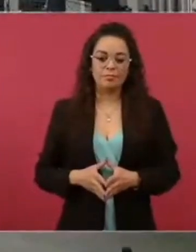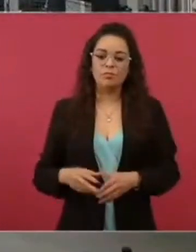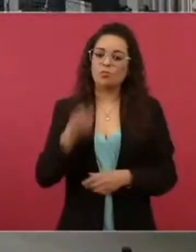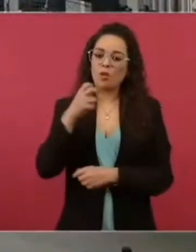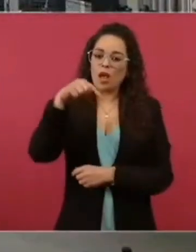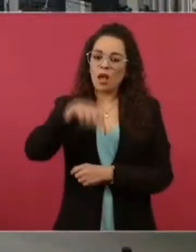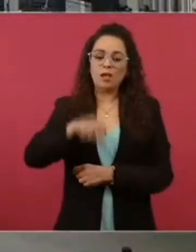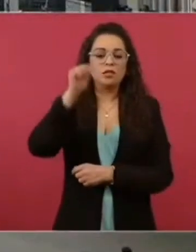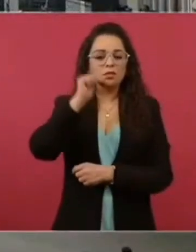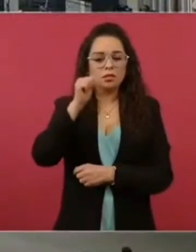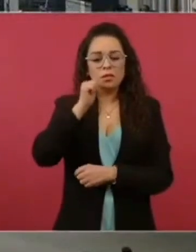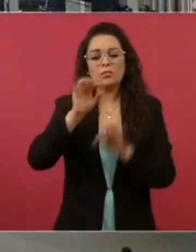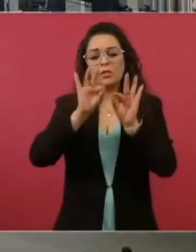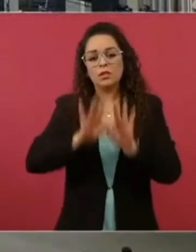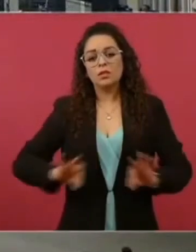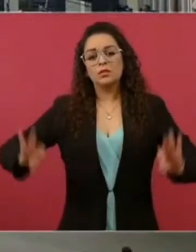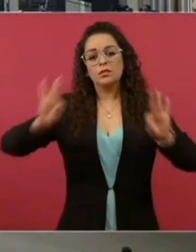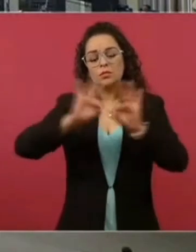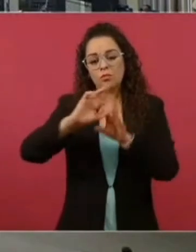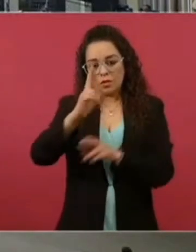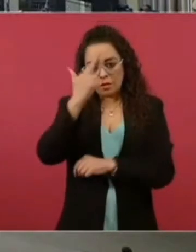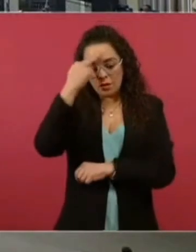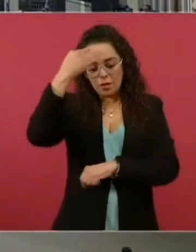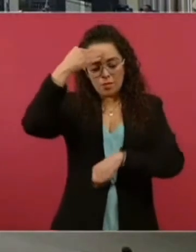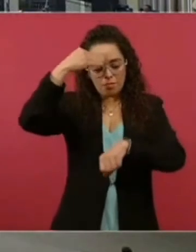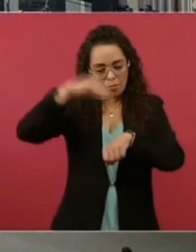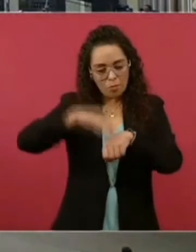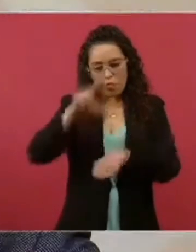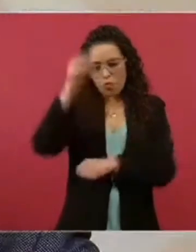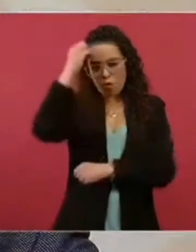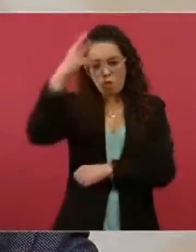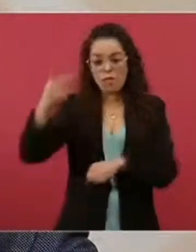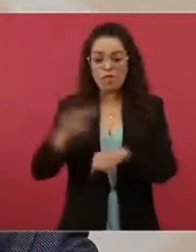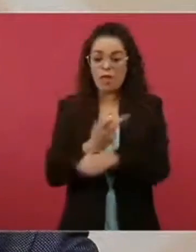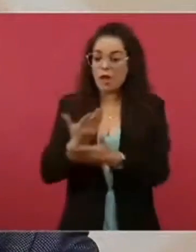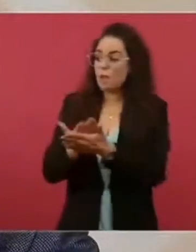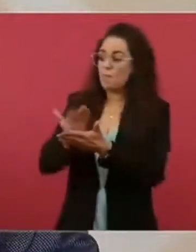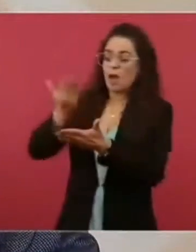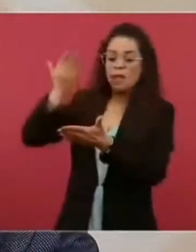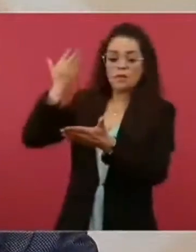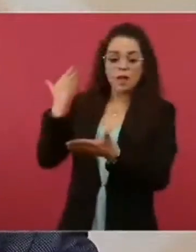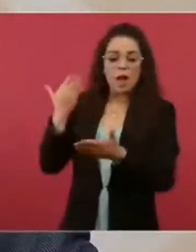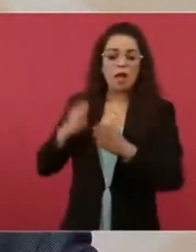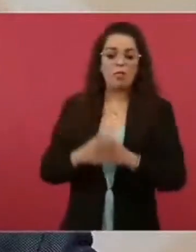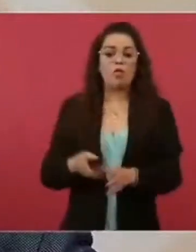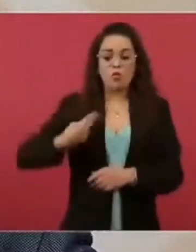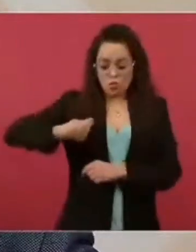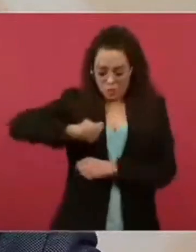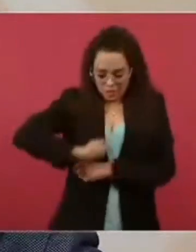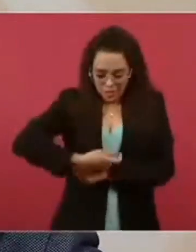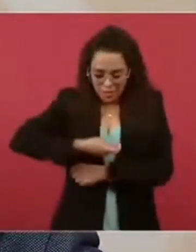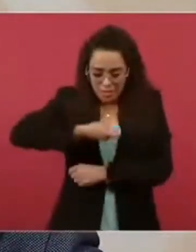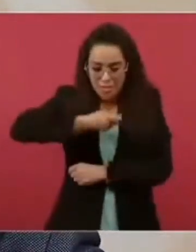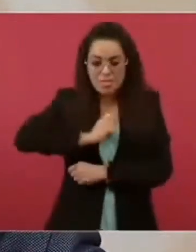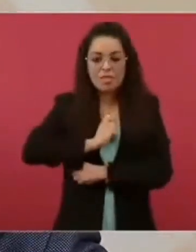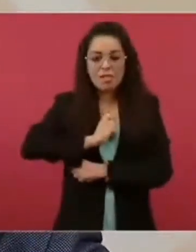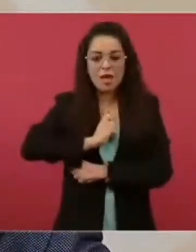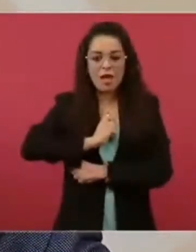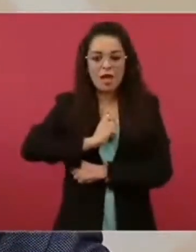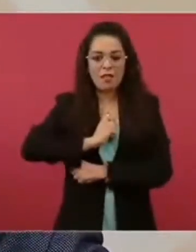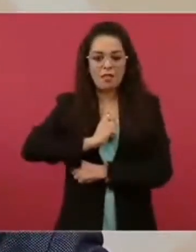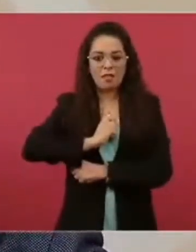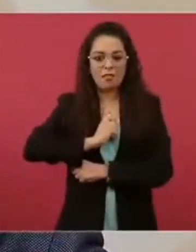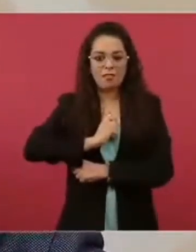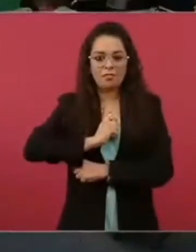Recordando nuestro pasado glorioso, nuestro origen, nuestra identidad, fortaleciendo